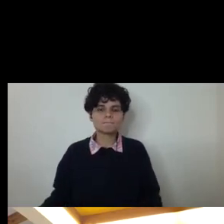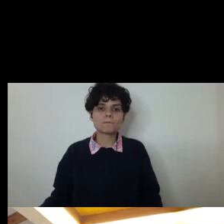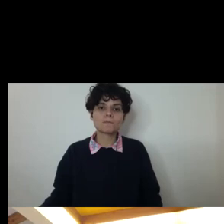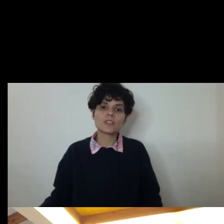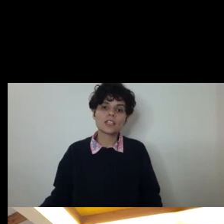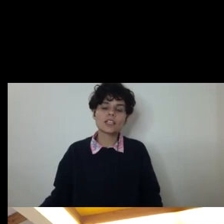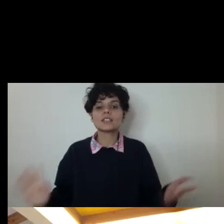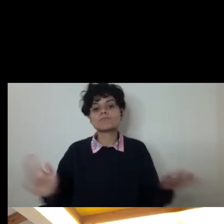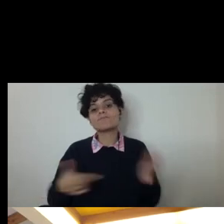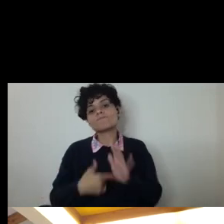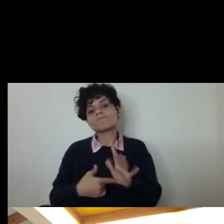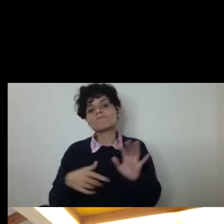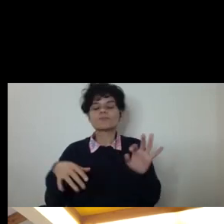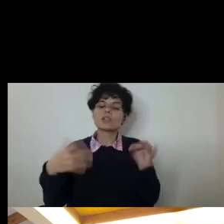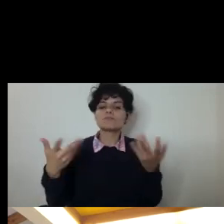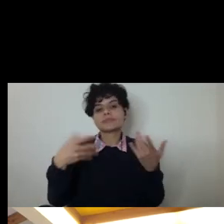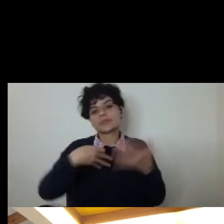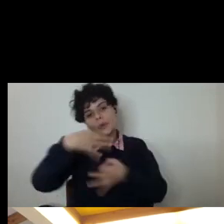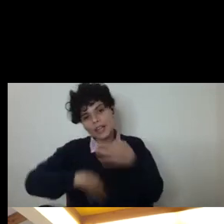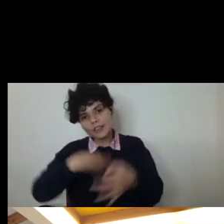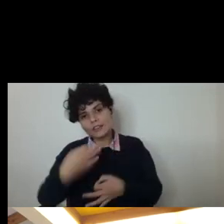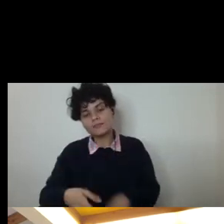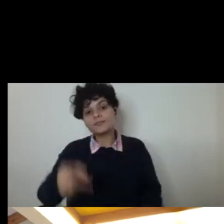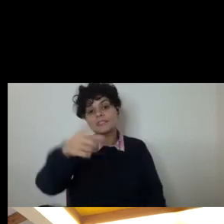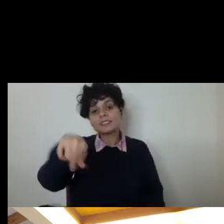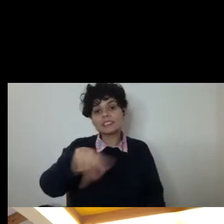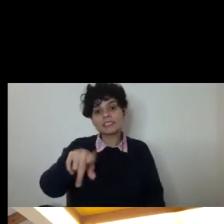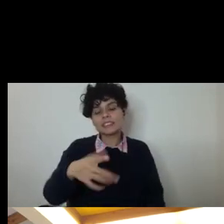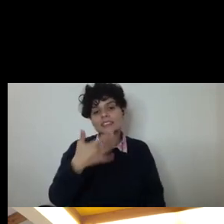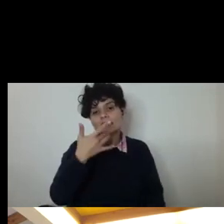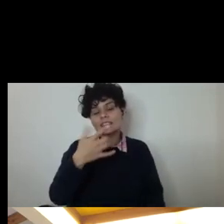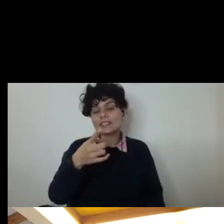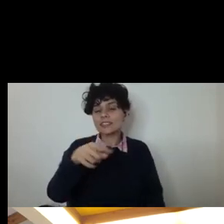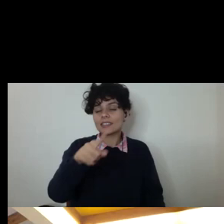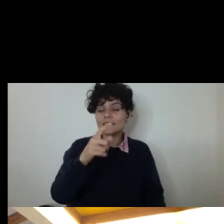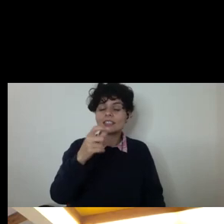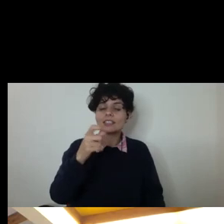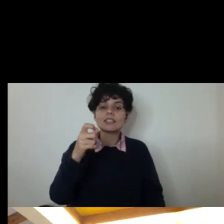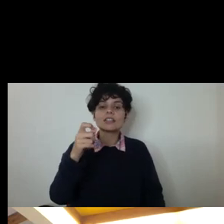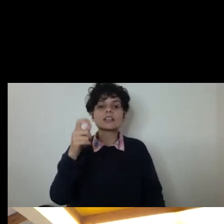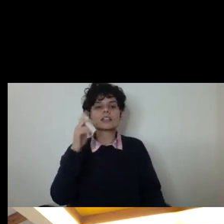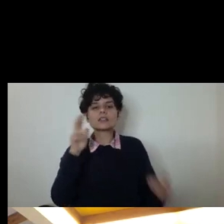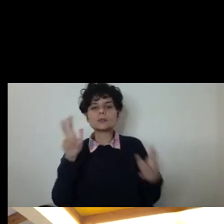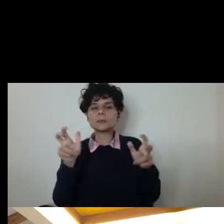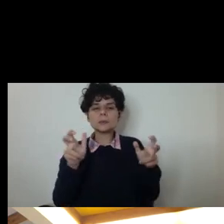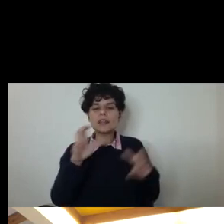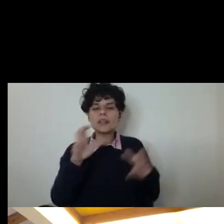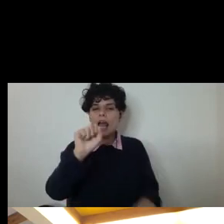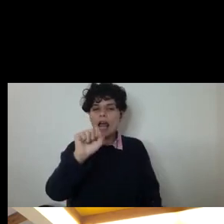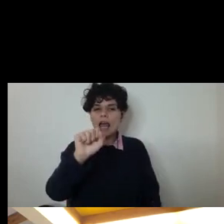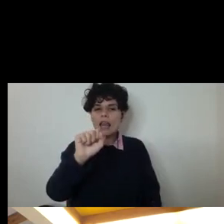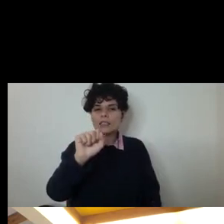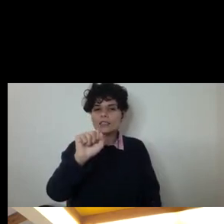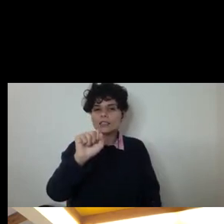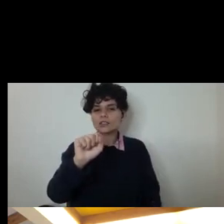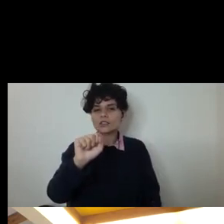se nota cómo está el detector de calcio, el sensor de calcio de destinación nuclear que está en el